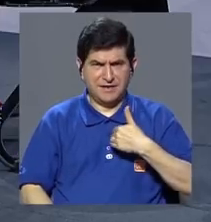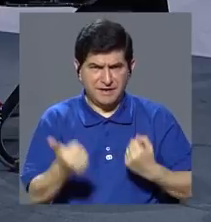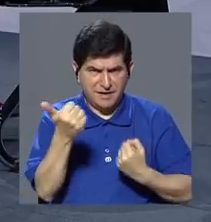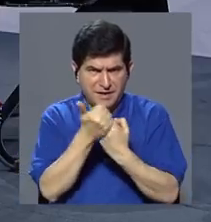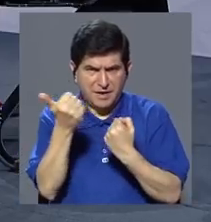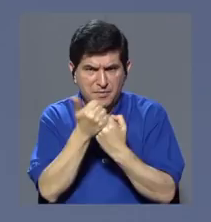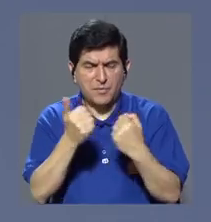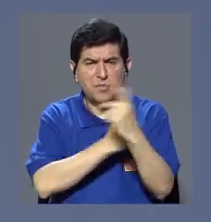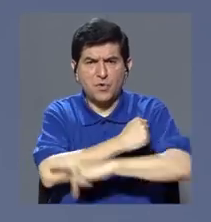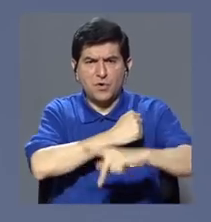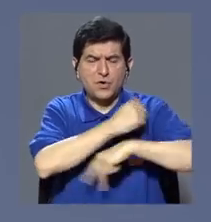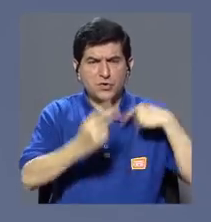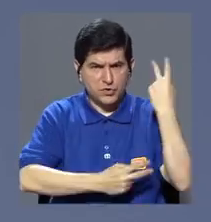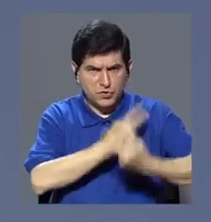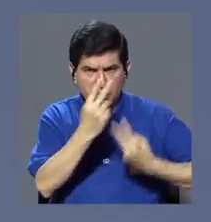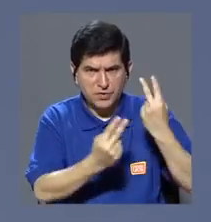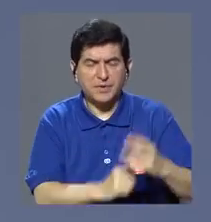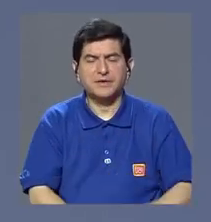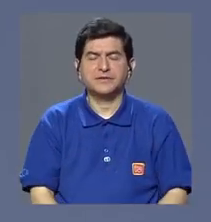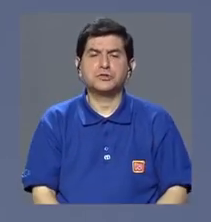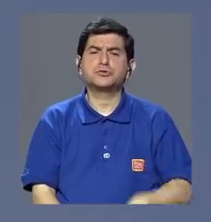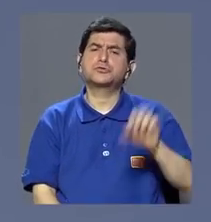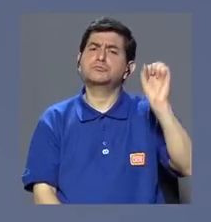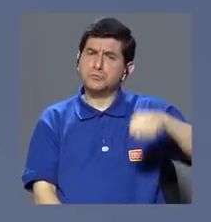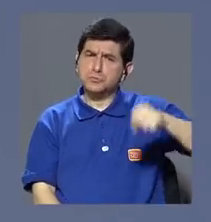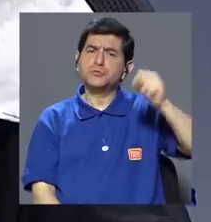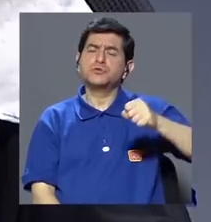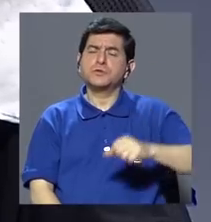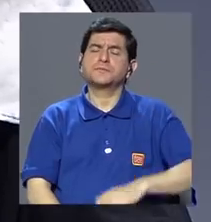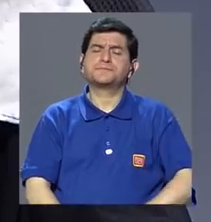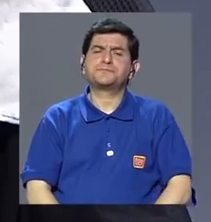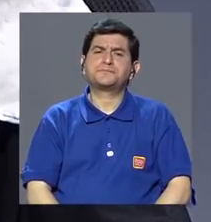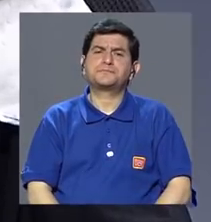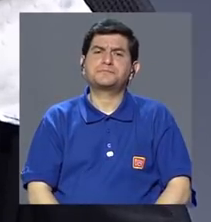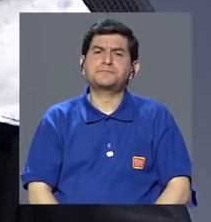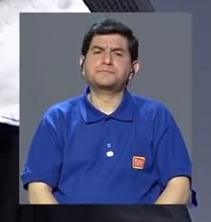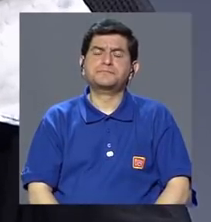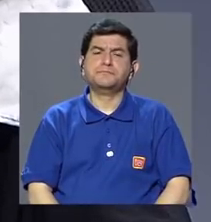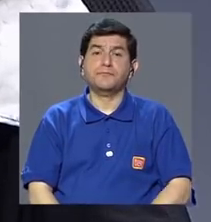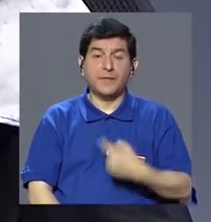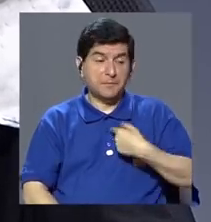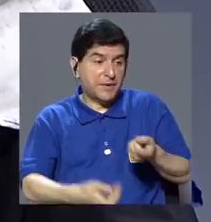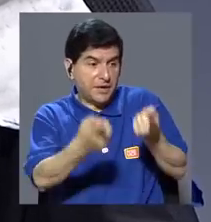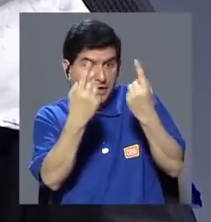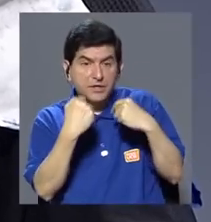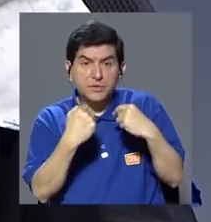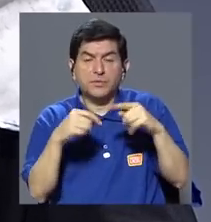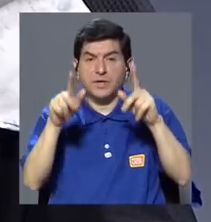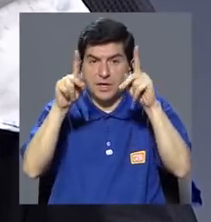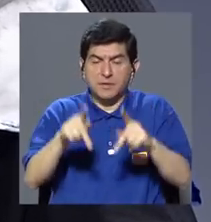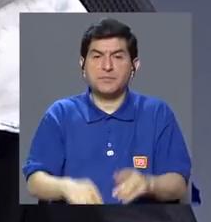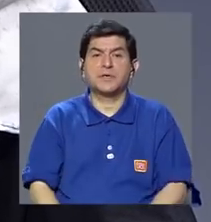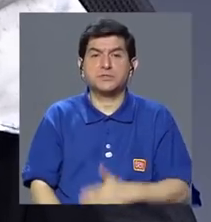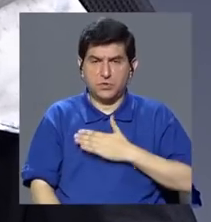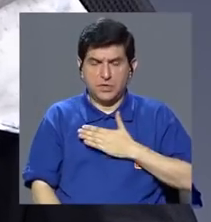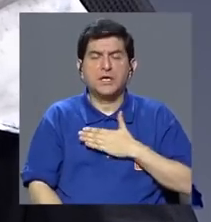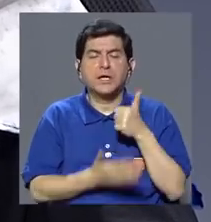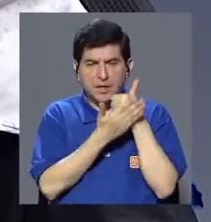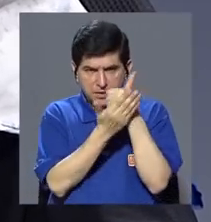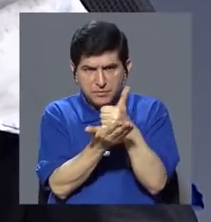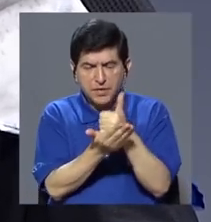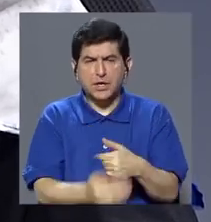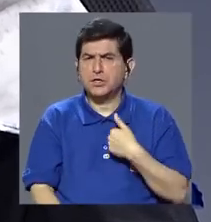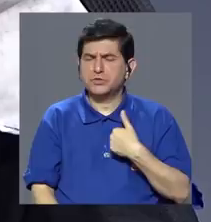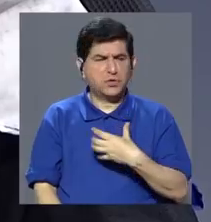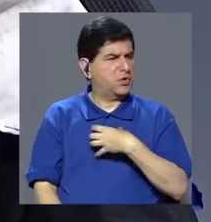vecinos fíjate que sí sí para que yo llegue aquí la gente me ha brindado la mano no me